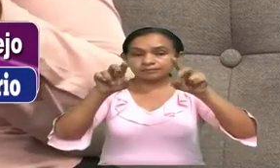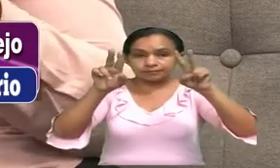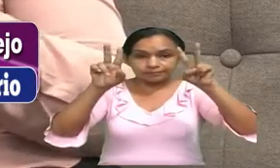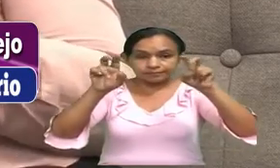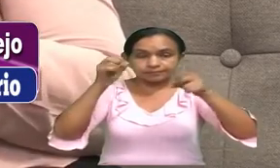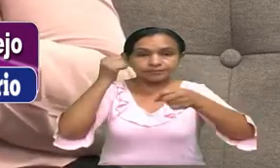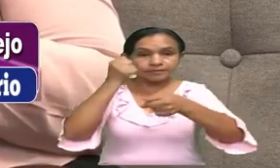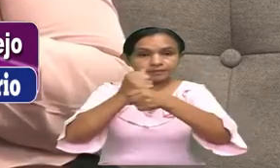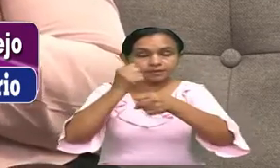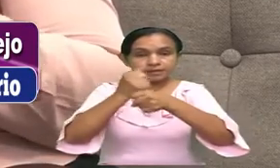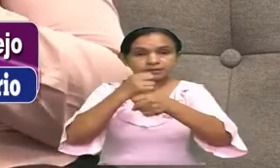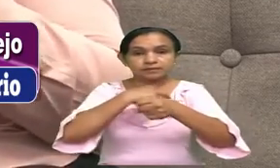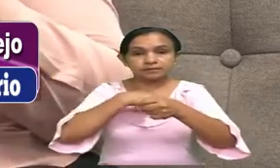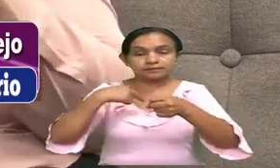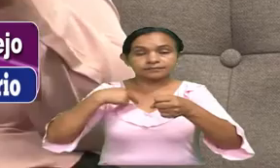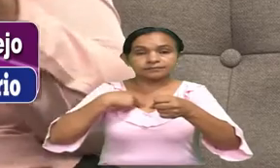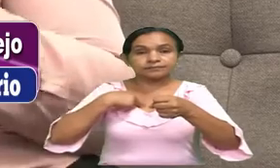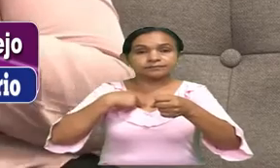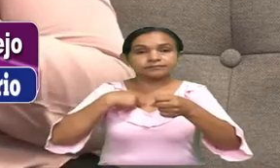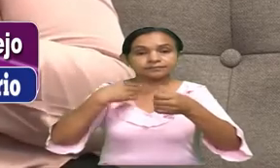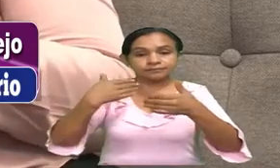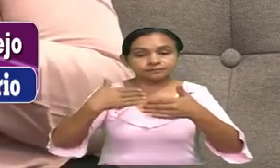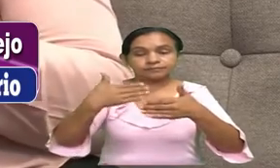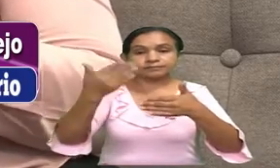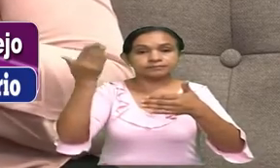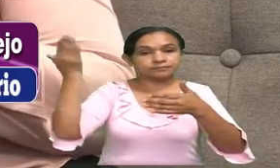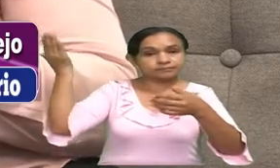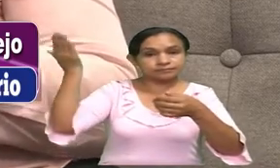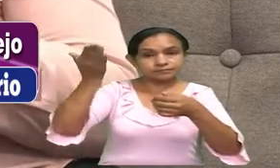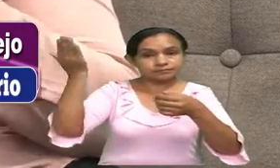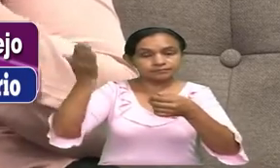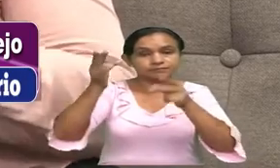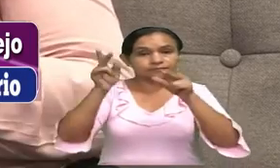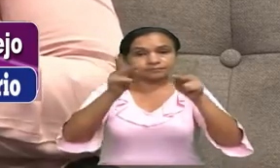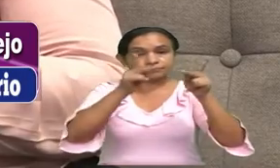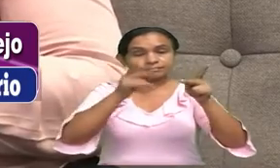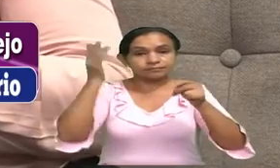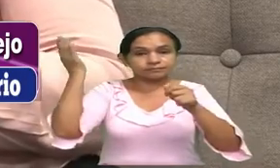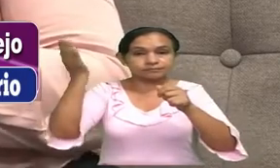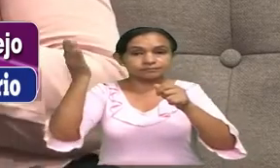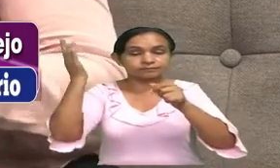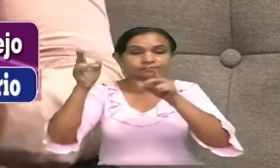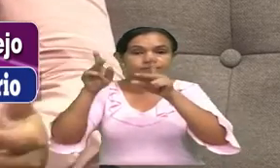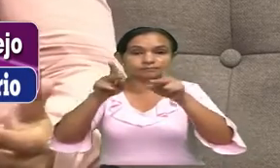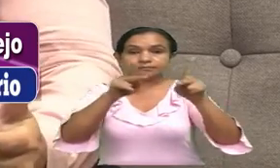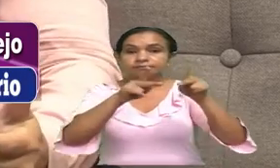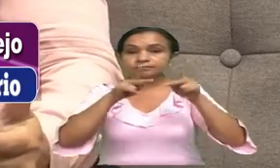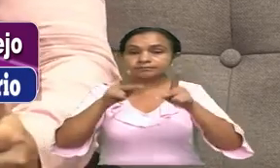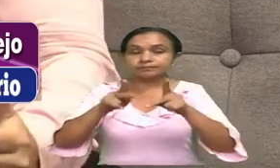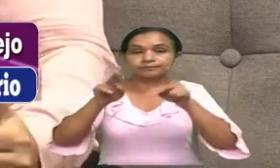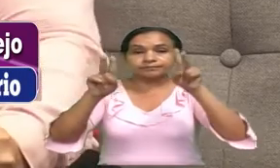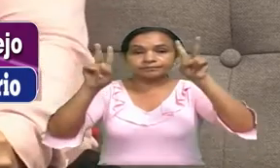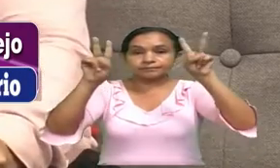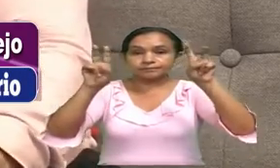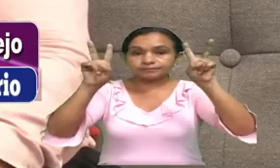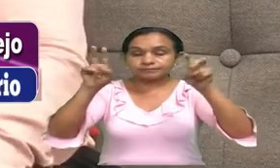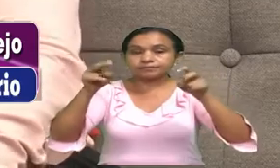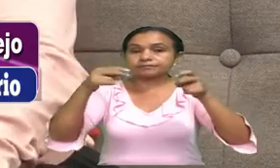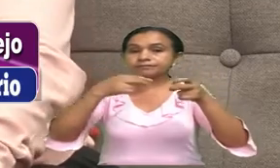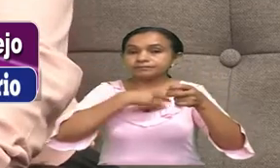va a trabajar y en las ponencias o en las conferencias. Pero estos temas son temas